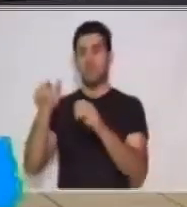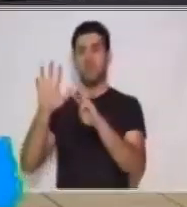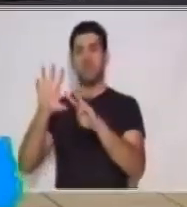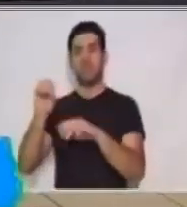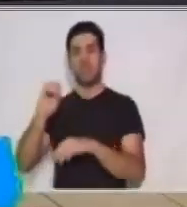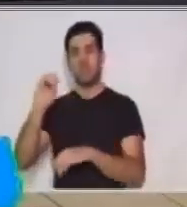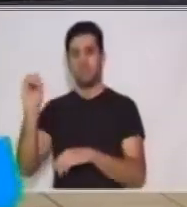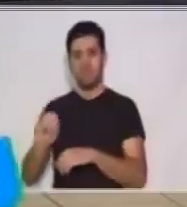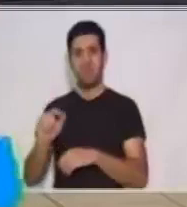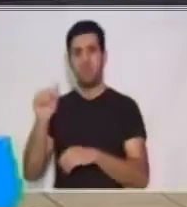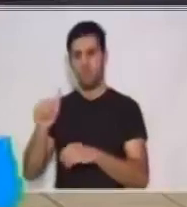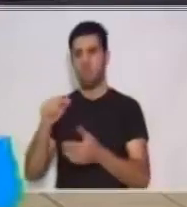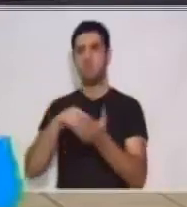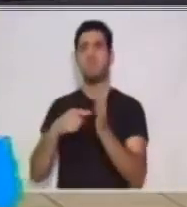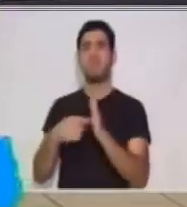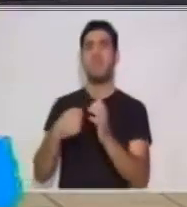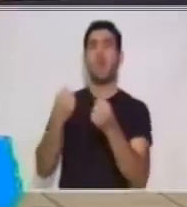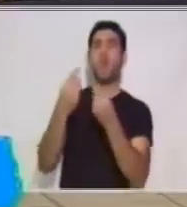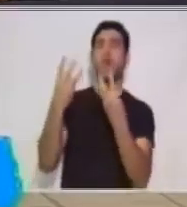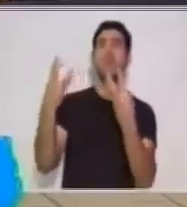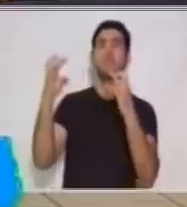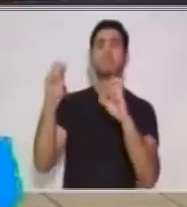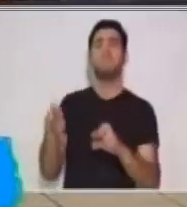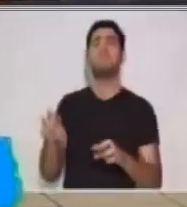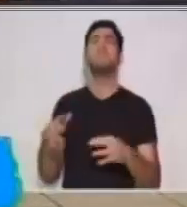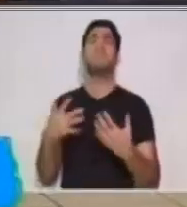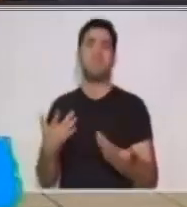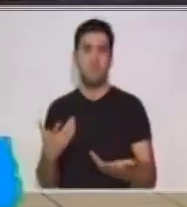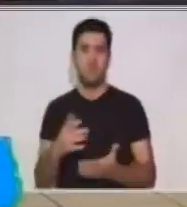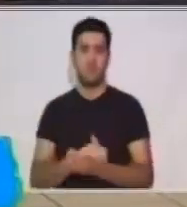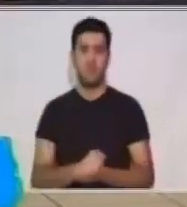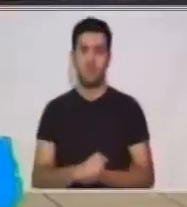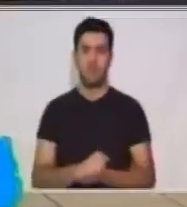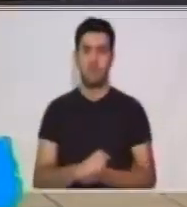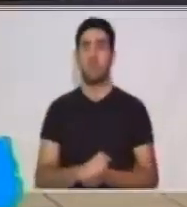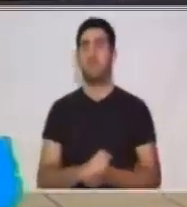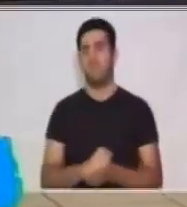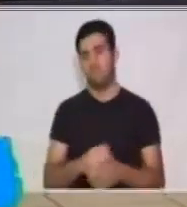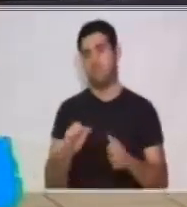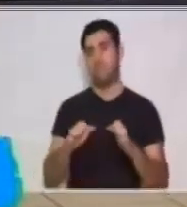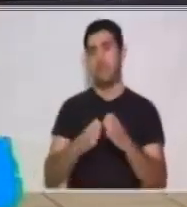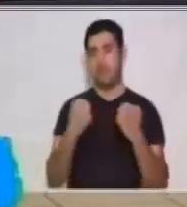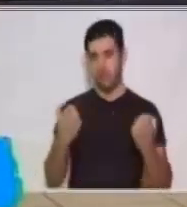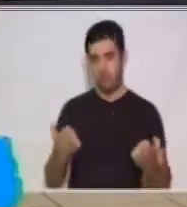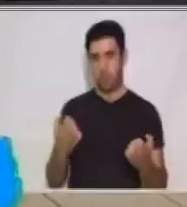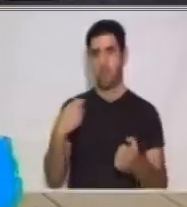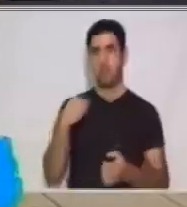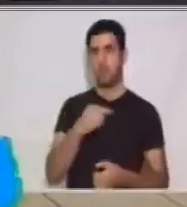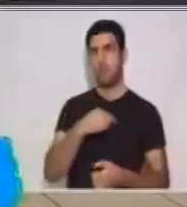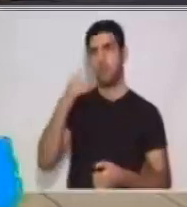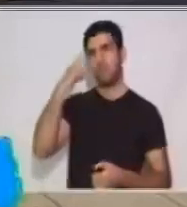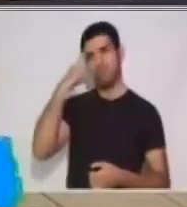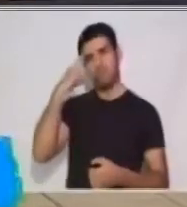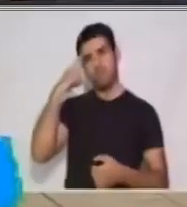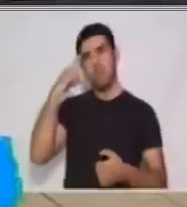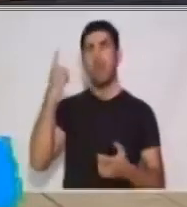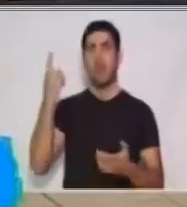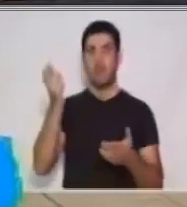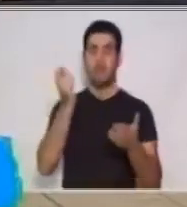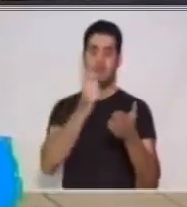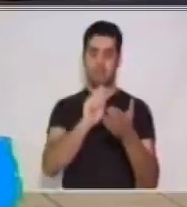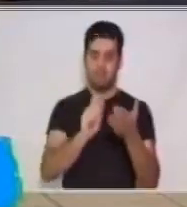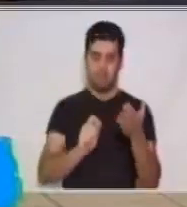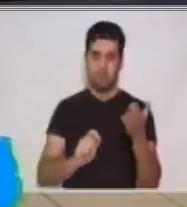¿Cuántas personas ese 80% es lo que representa? Entonces, planteemos nuestras